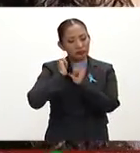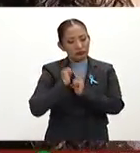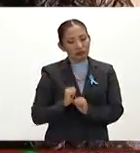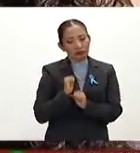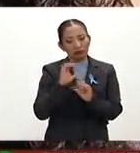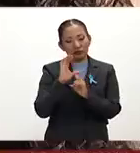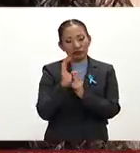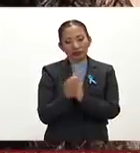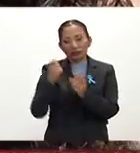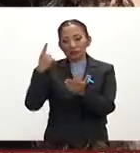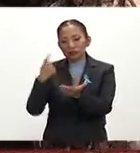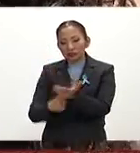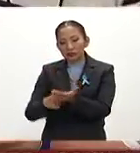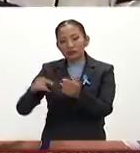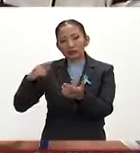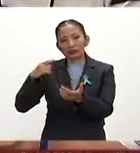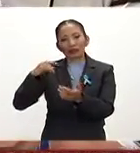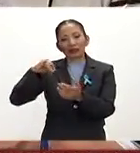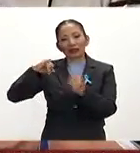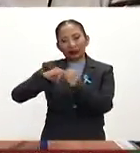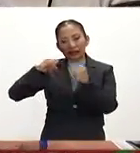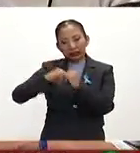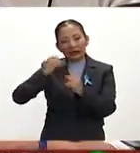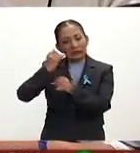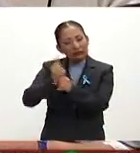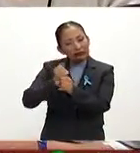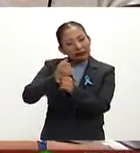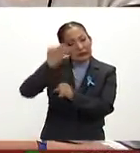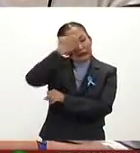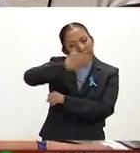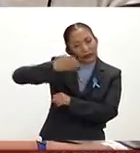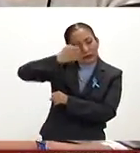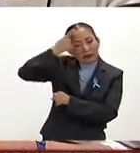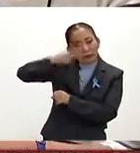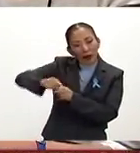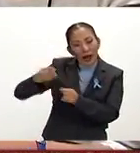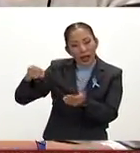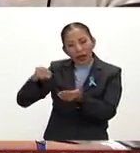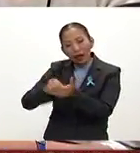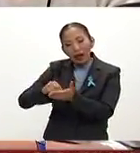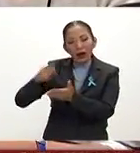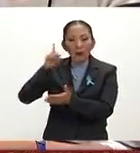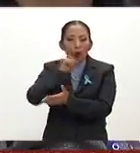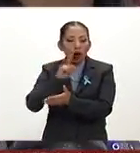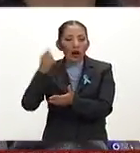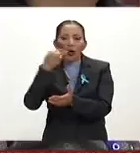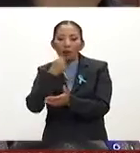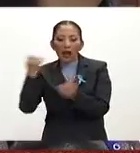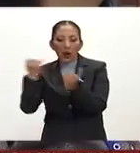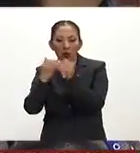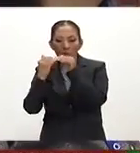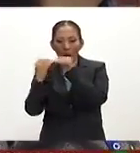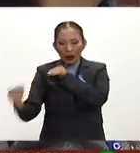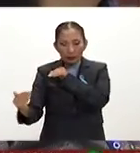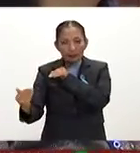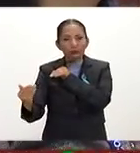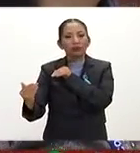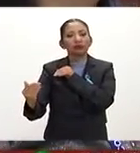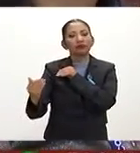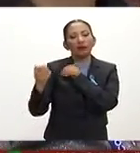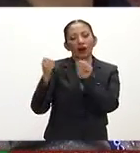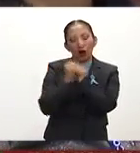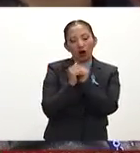del Comité Interinstitucional de Seguimiento y Evaluación para introducir la perspectiva de género a través de